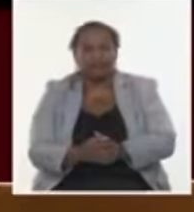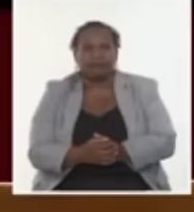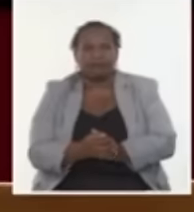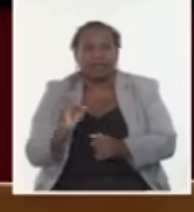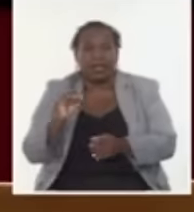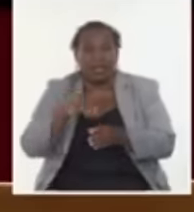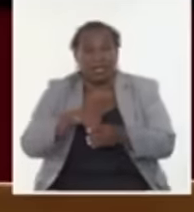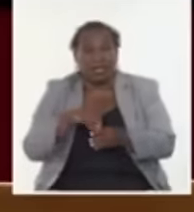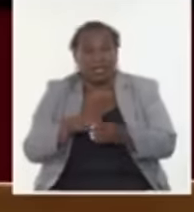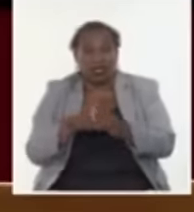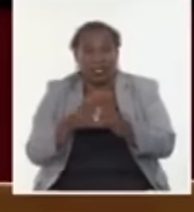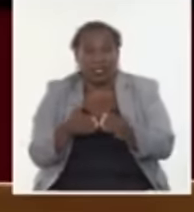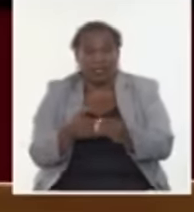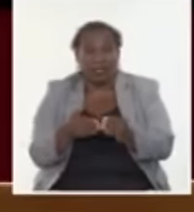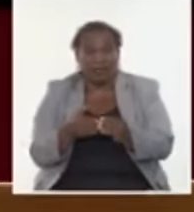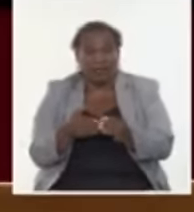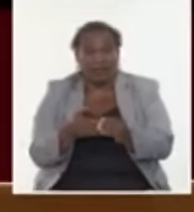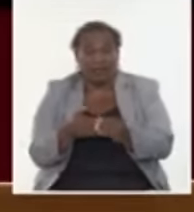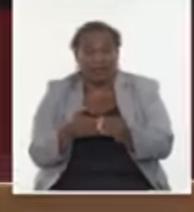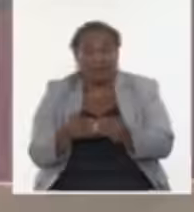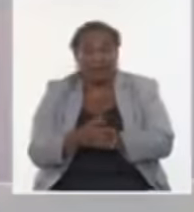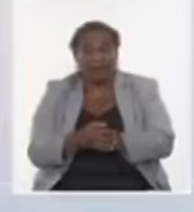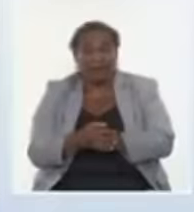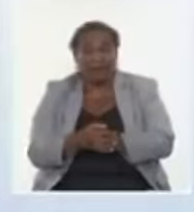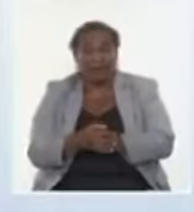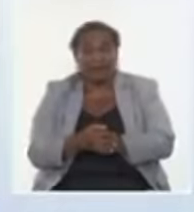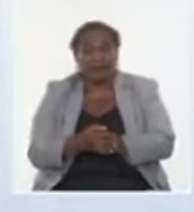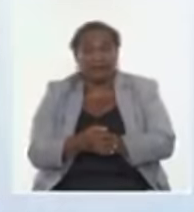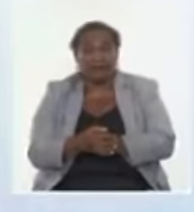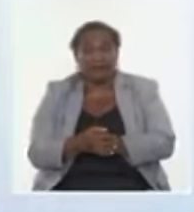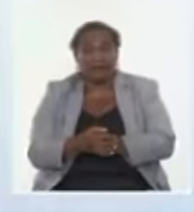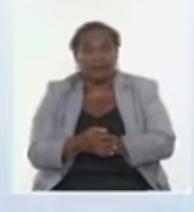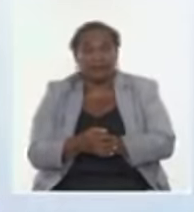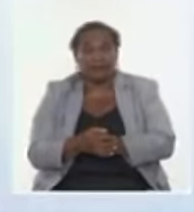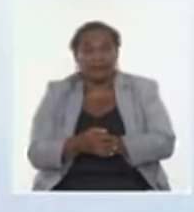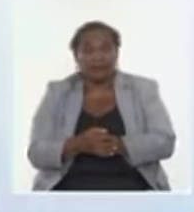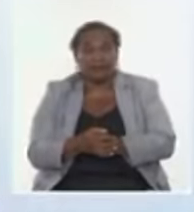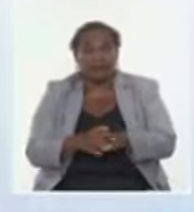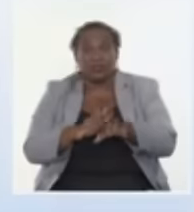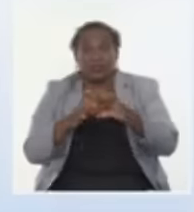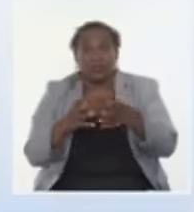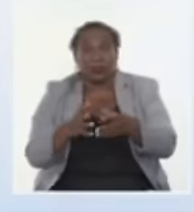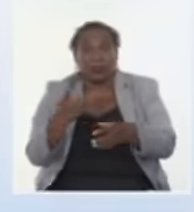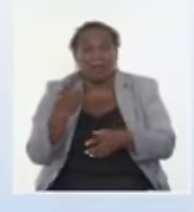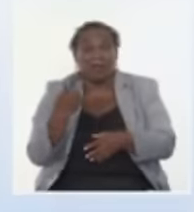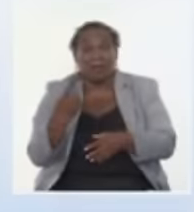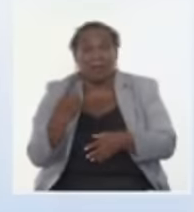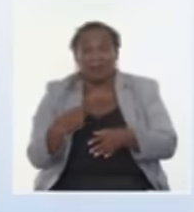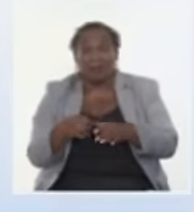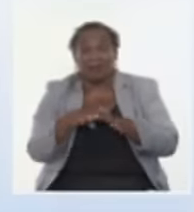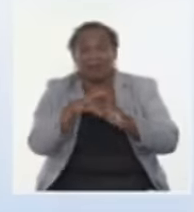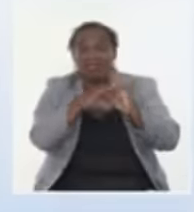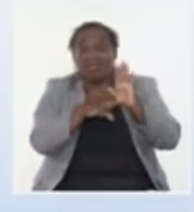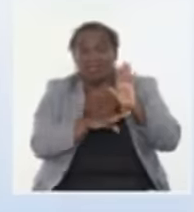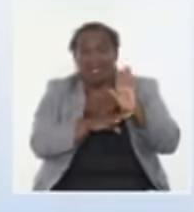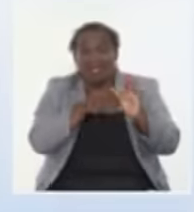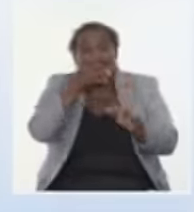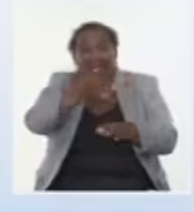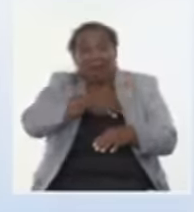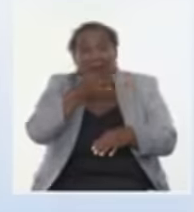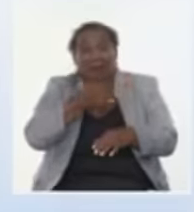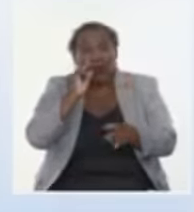ingresos en divisa tributarán todas las medidas macroeconómicas que anunciamos en el objetivo número